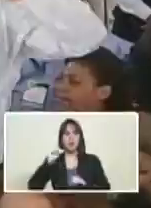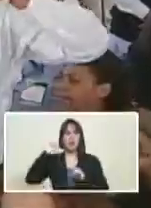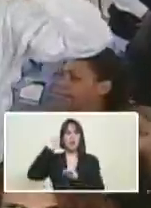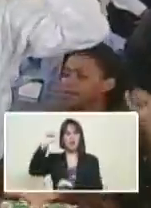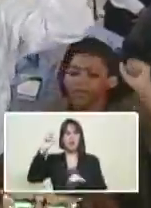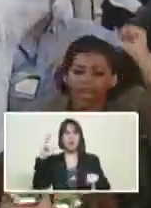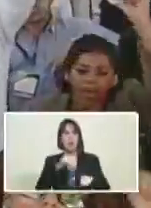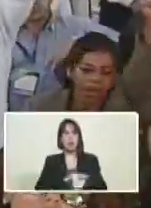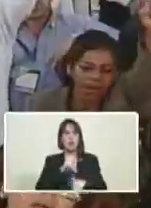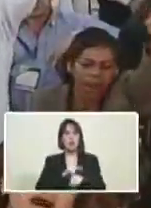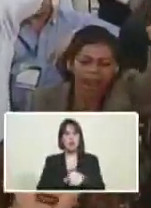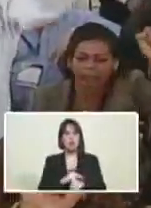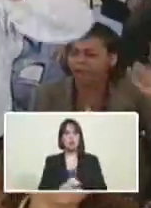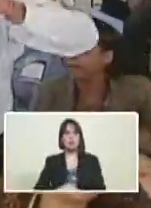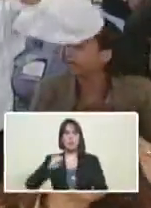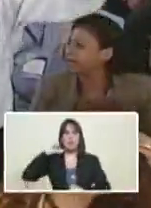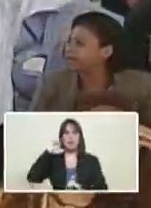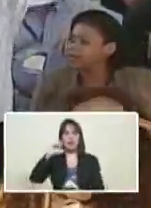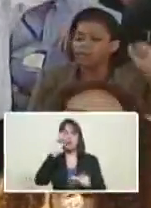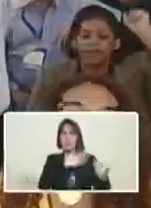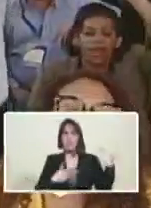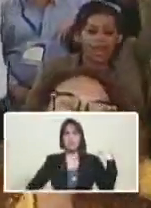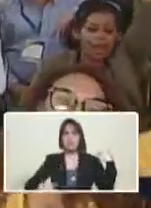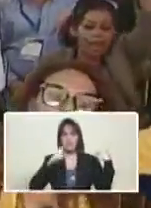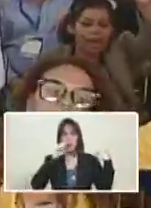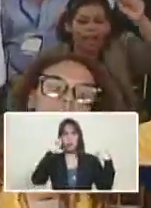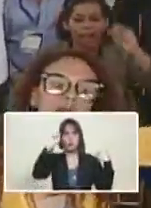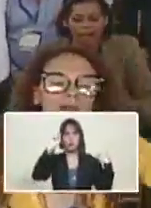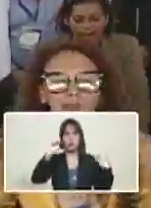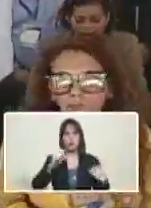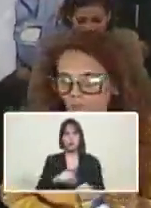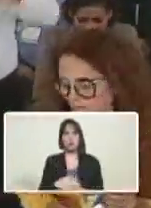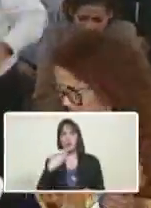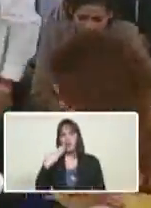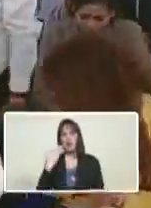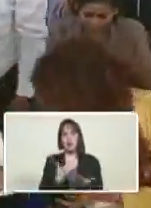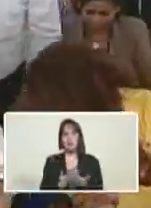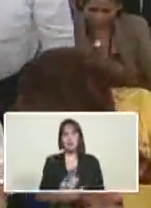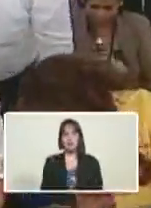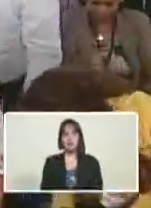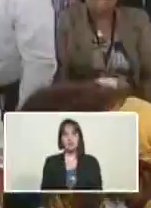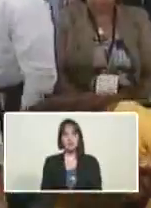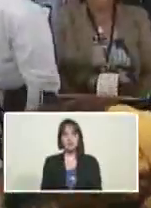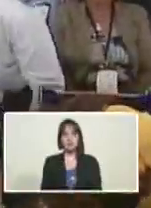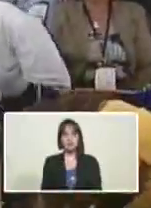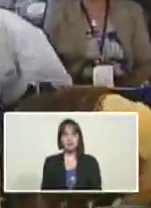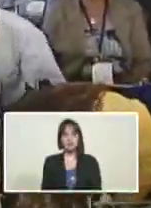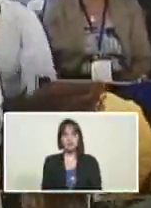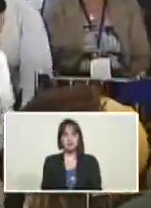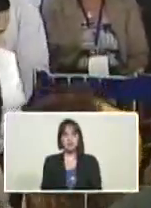los médicos! ¡Que viva Nicolás Maduro! Muchísimas gracias.